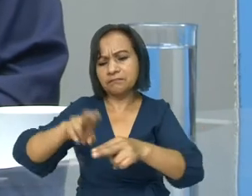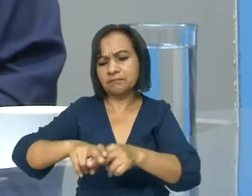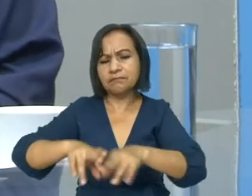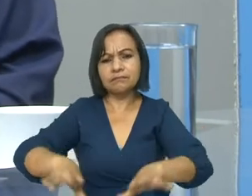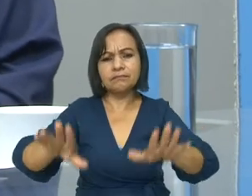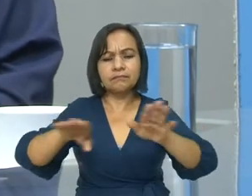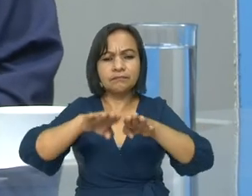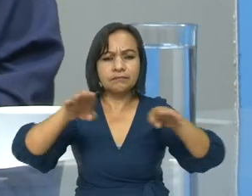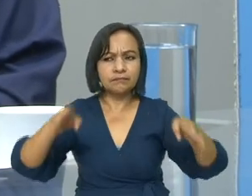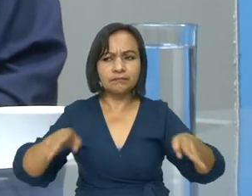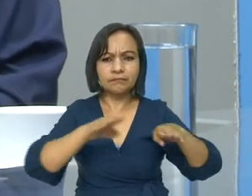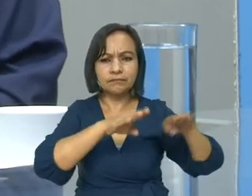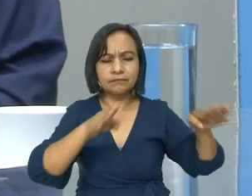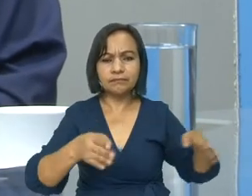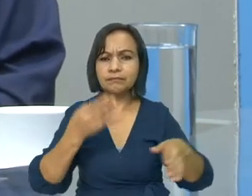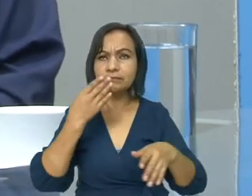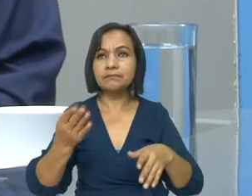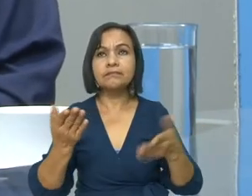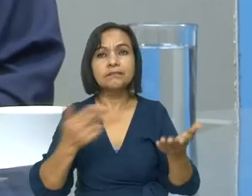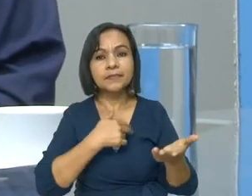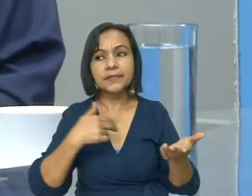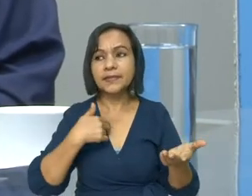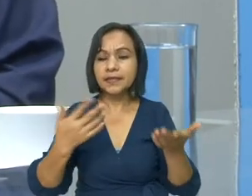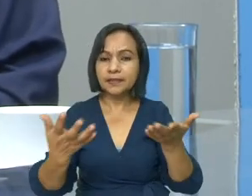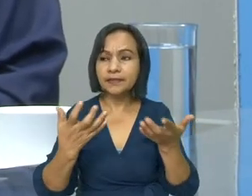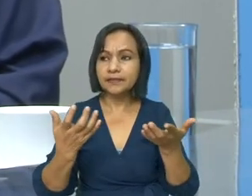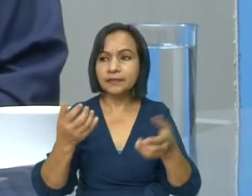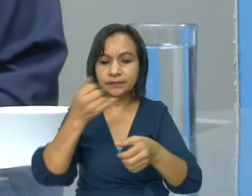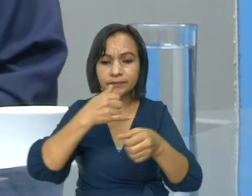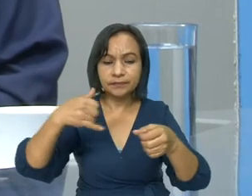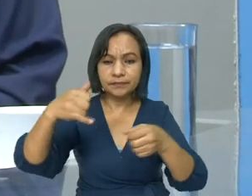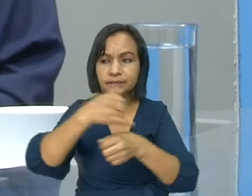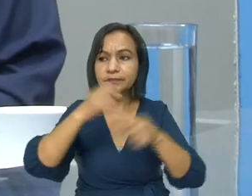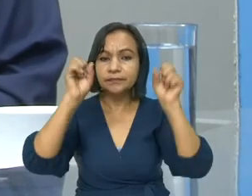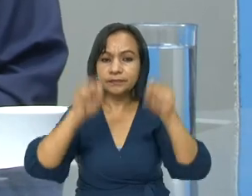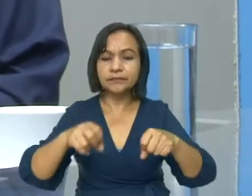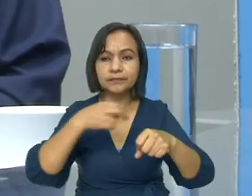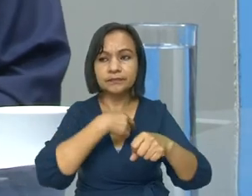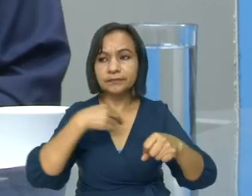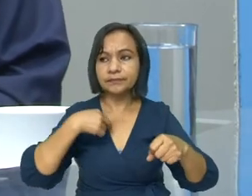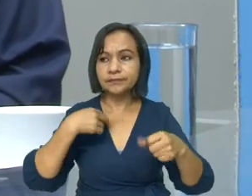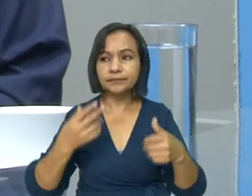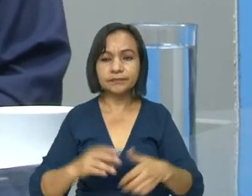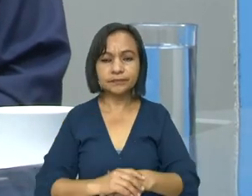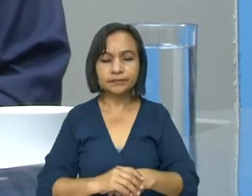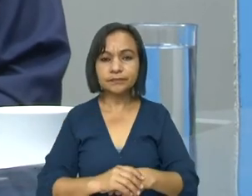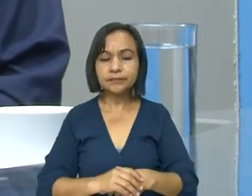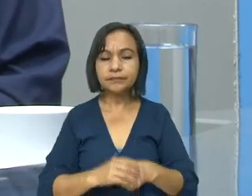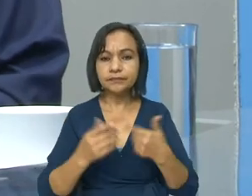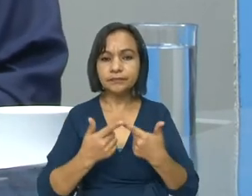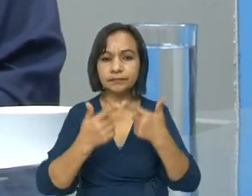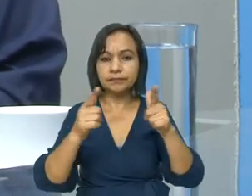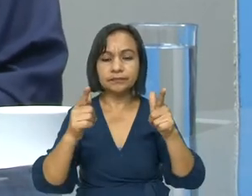que es mesas y sillas es de calidad. Por cierto, si vos querés alquilar la isla, okay, lo podés también hacer totalmente libre